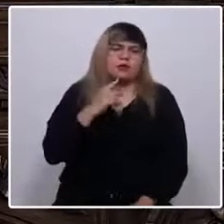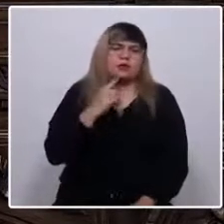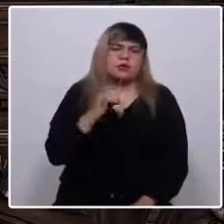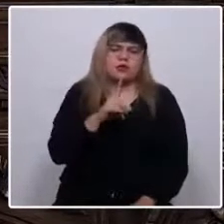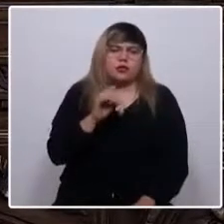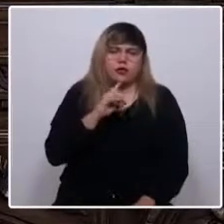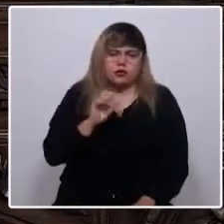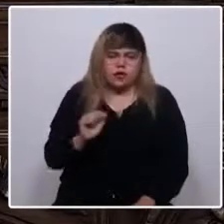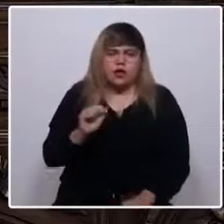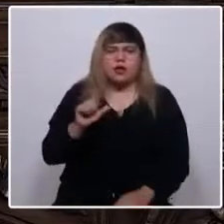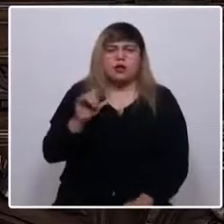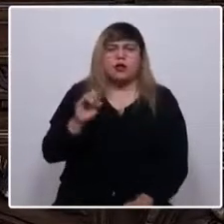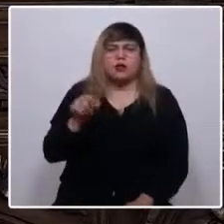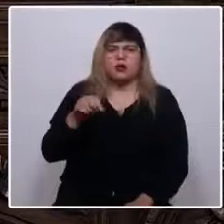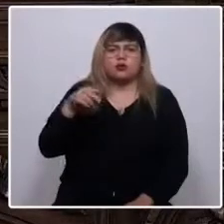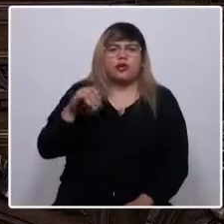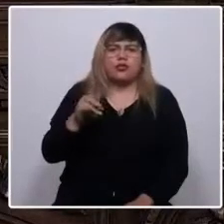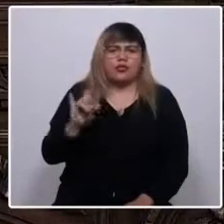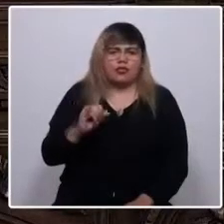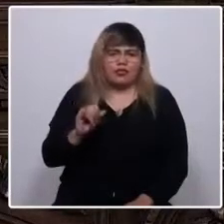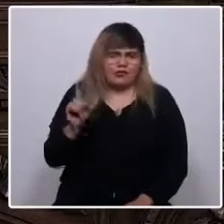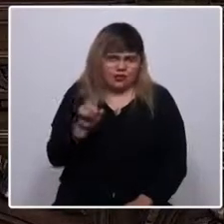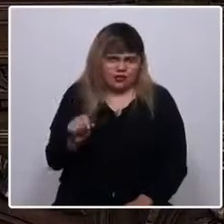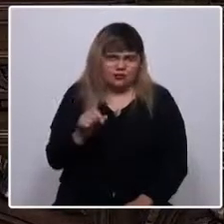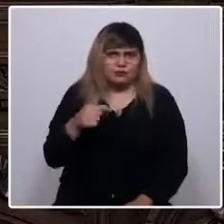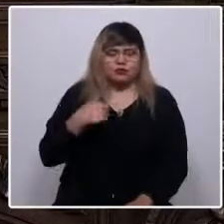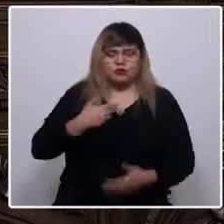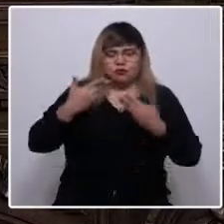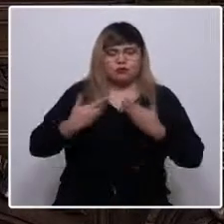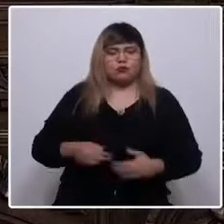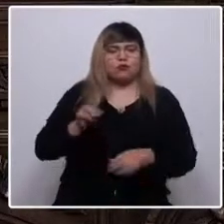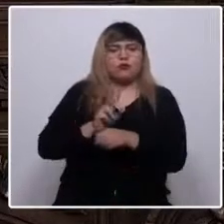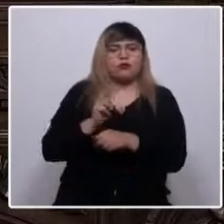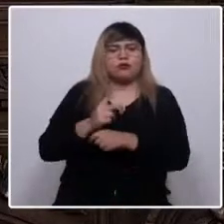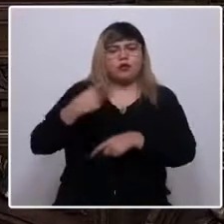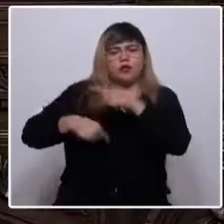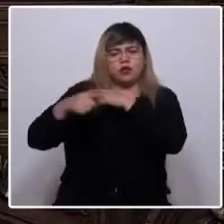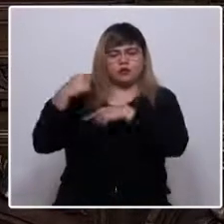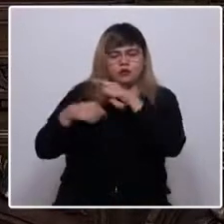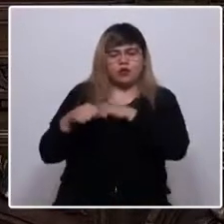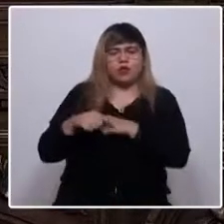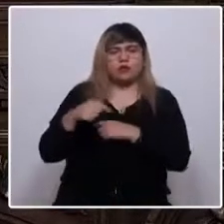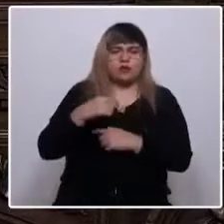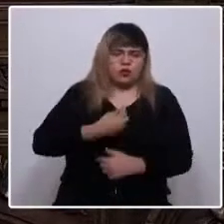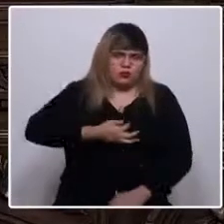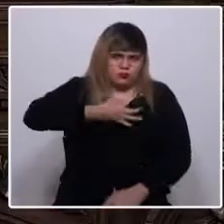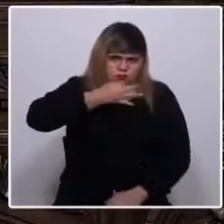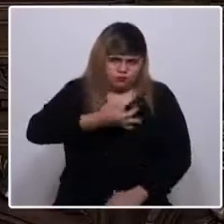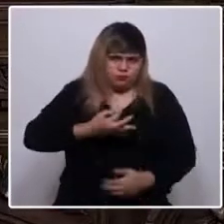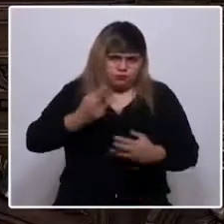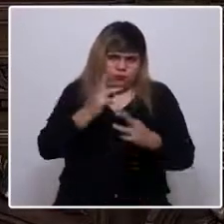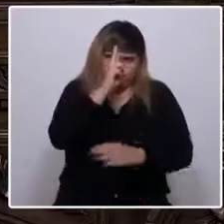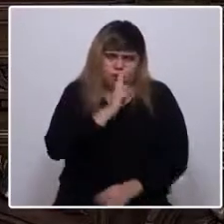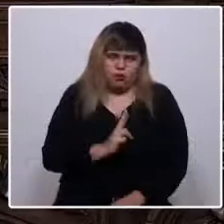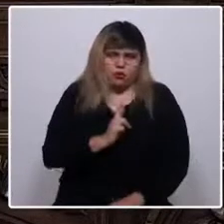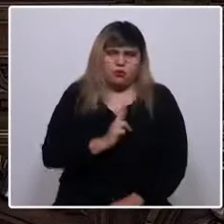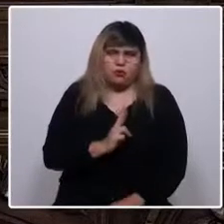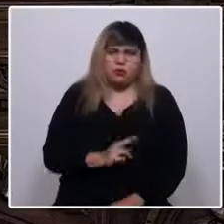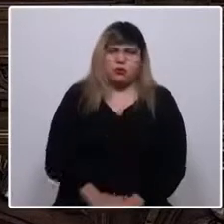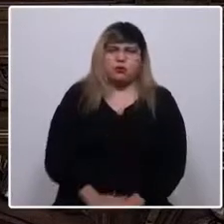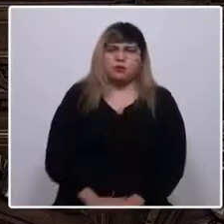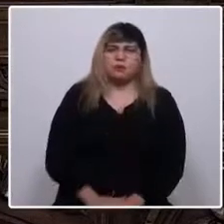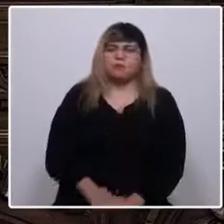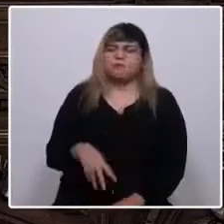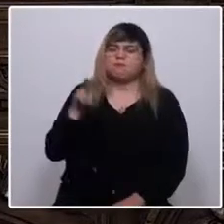felipe los andes soy profesora de historia y desde y les hablo hoy qué manera de ver